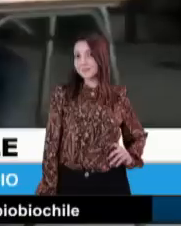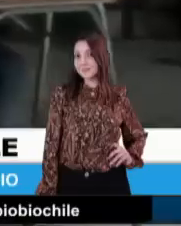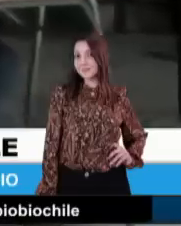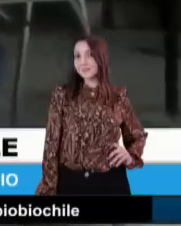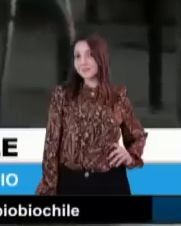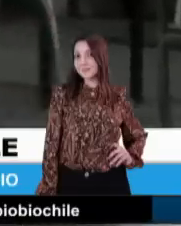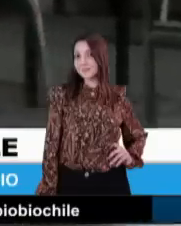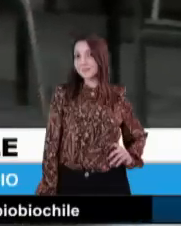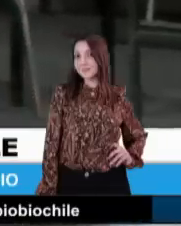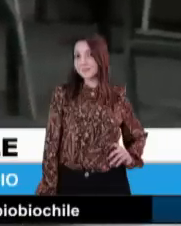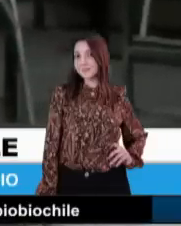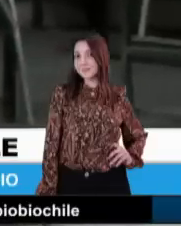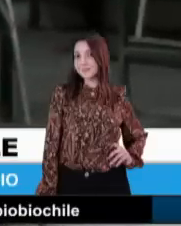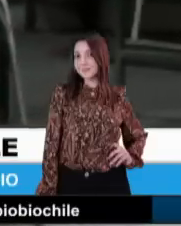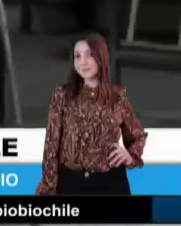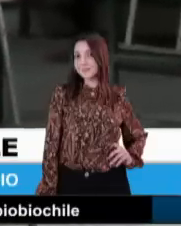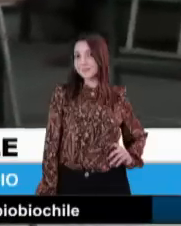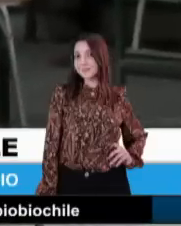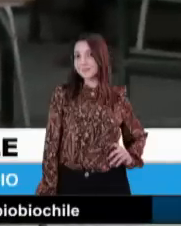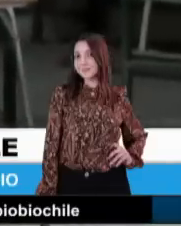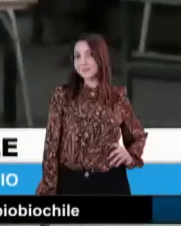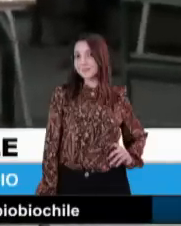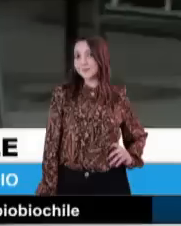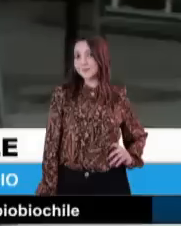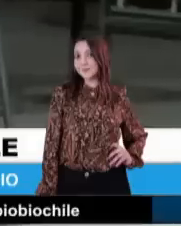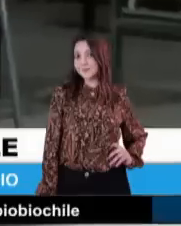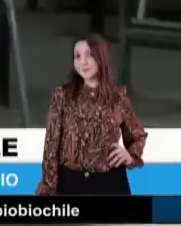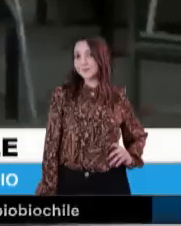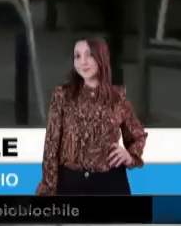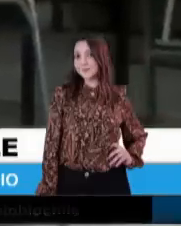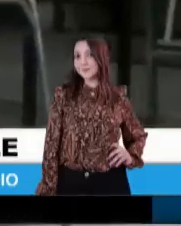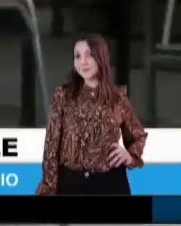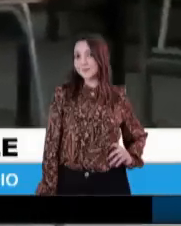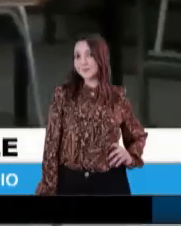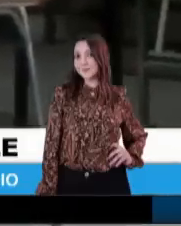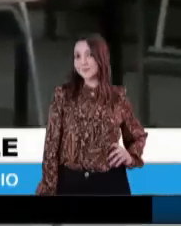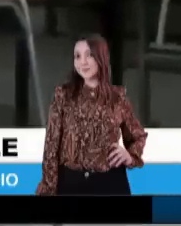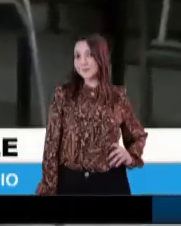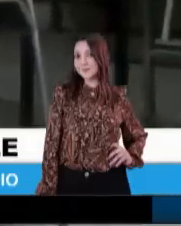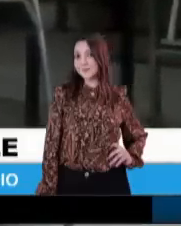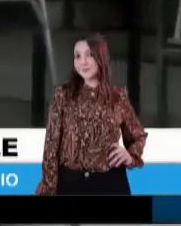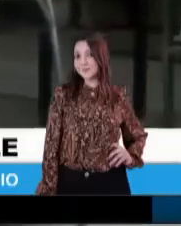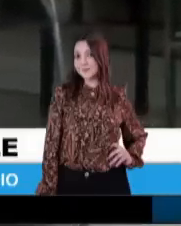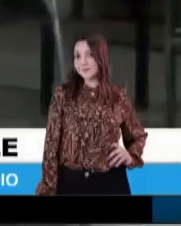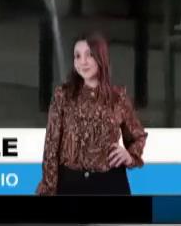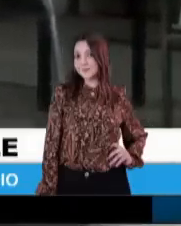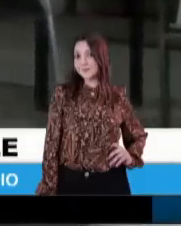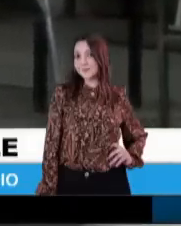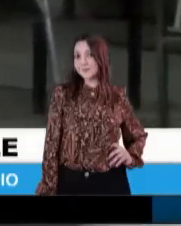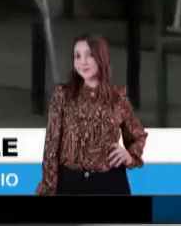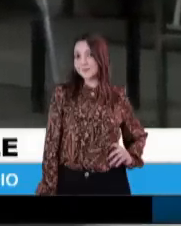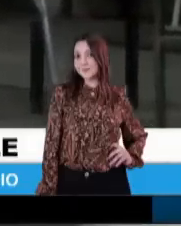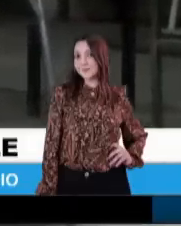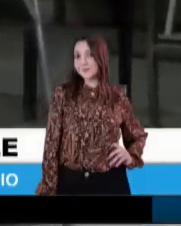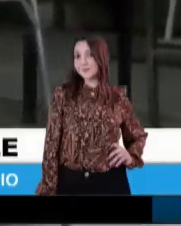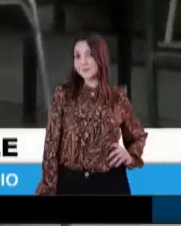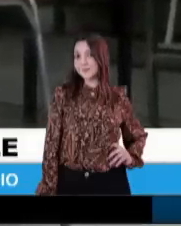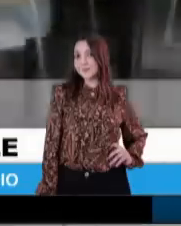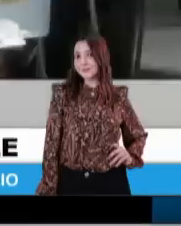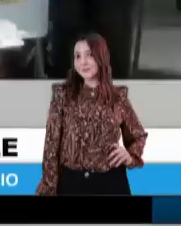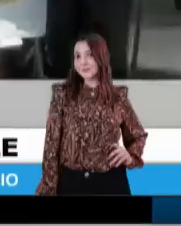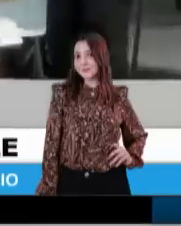el apruebo se vio disminuido en el mundo político. Vamos a ver cómo se revierte esta situación. Mira, hay declaraciones. Por ejemplo, Juan